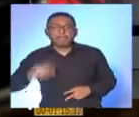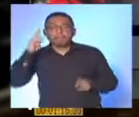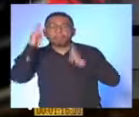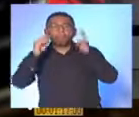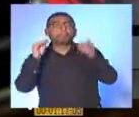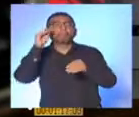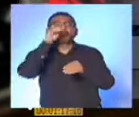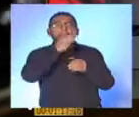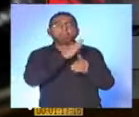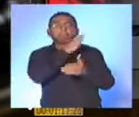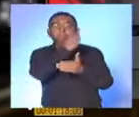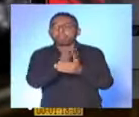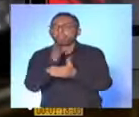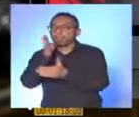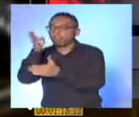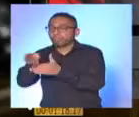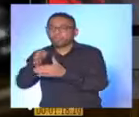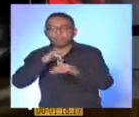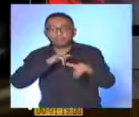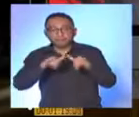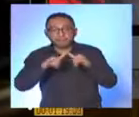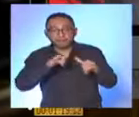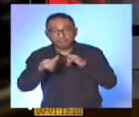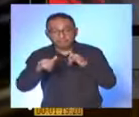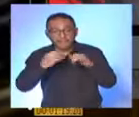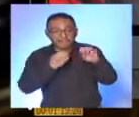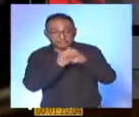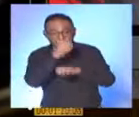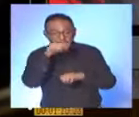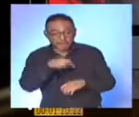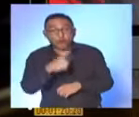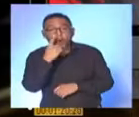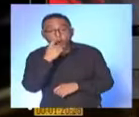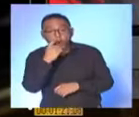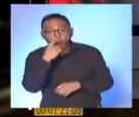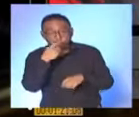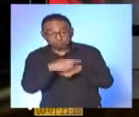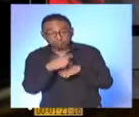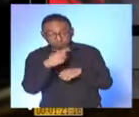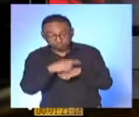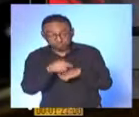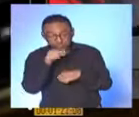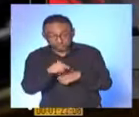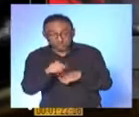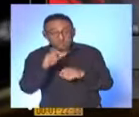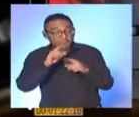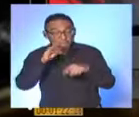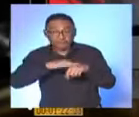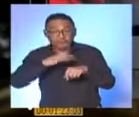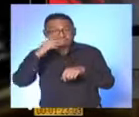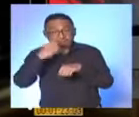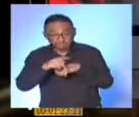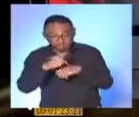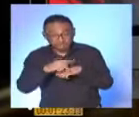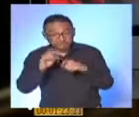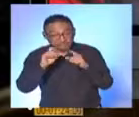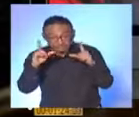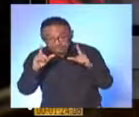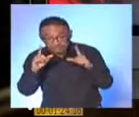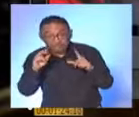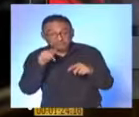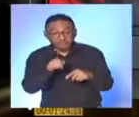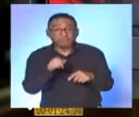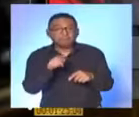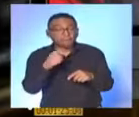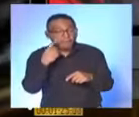donde, según el mapa epidemiológico, estaban en color rojo, que representan alerta máxima y que coincidentemente se